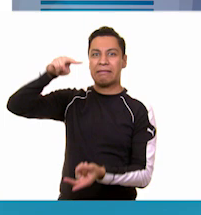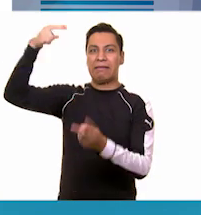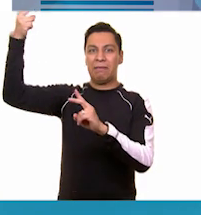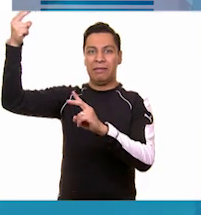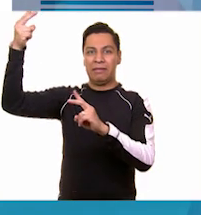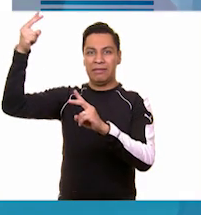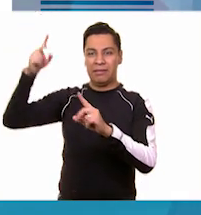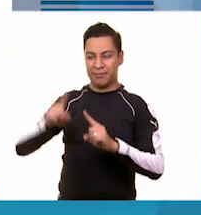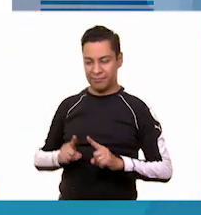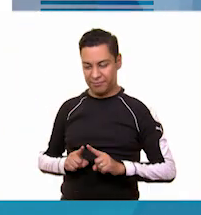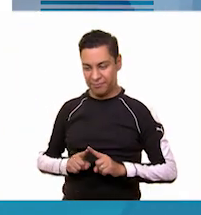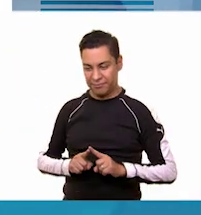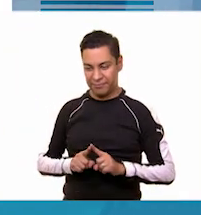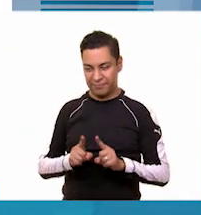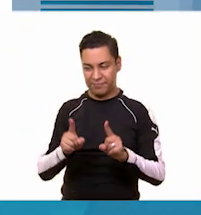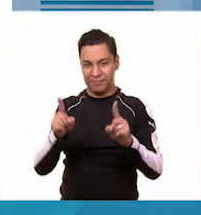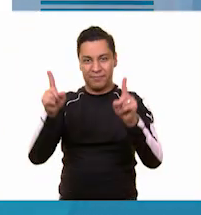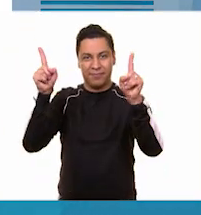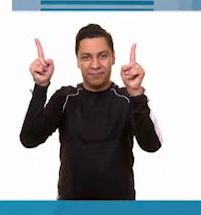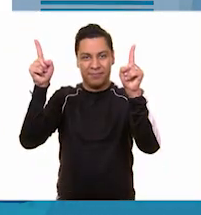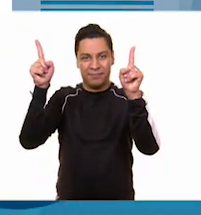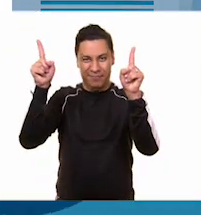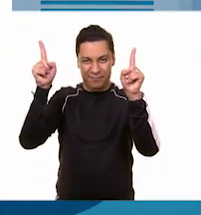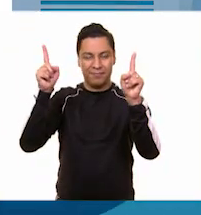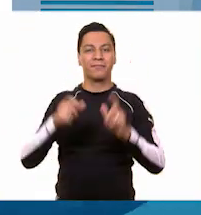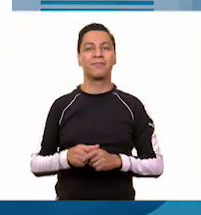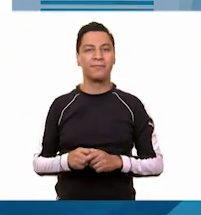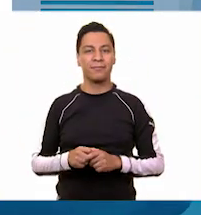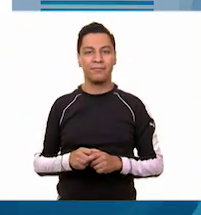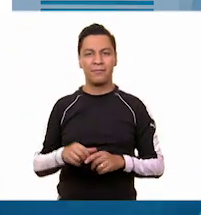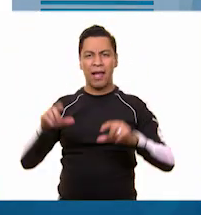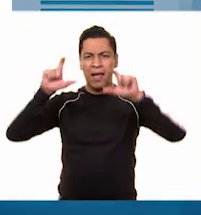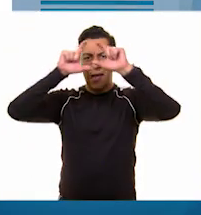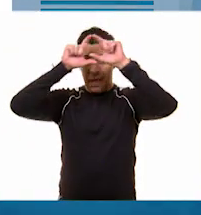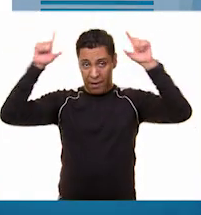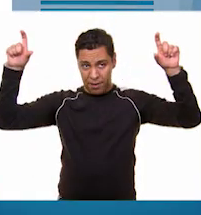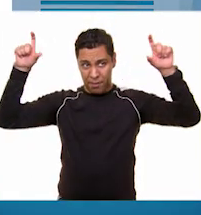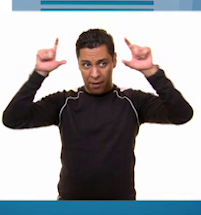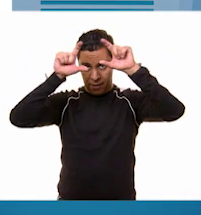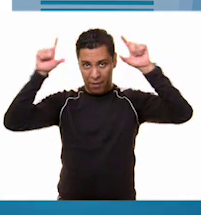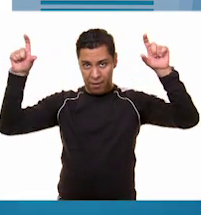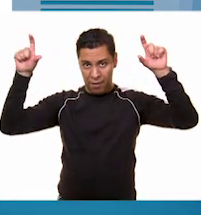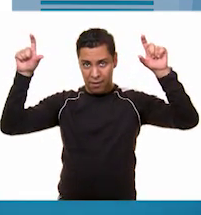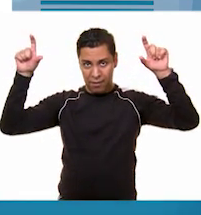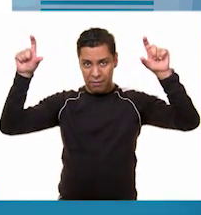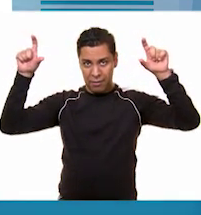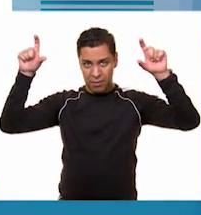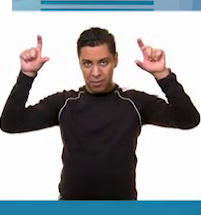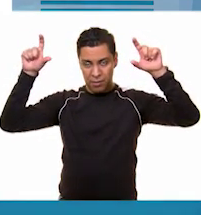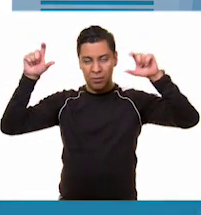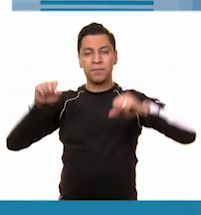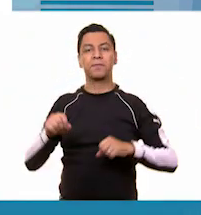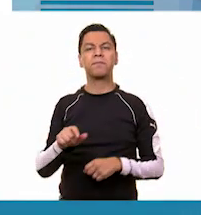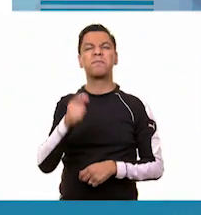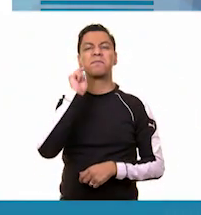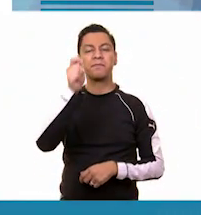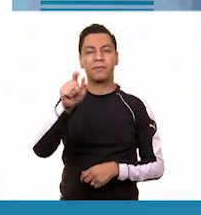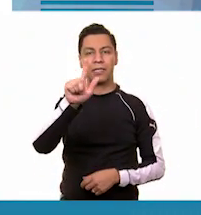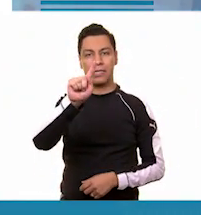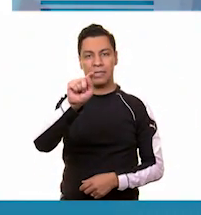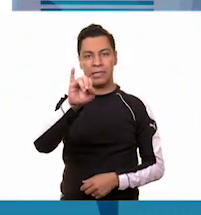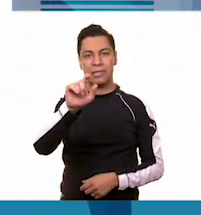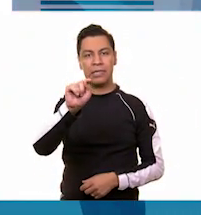que vemos está al revés. Arriba, en la base, que es el soporte de la pirámide, va el